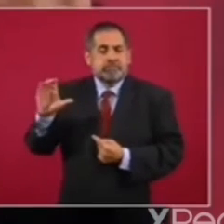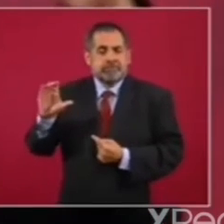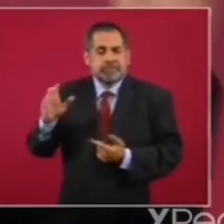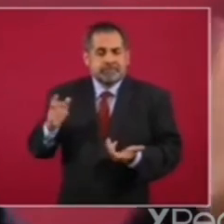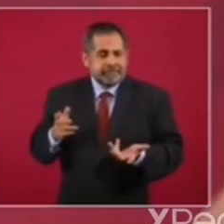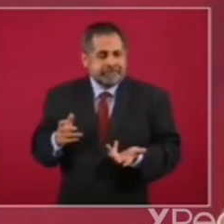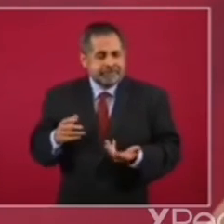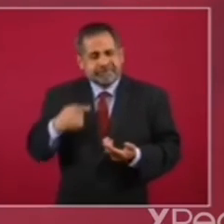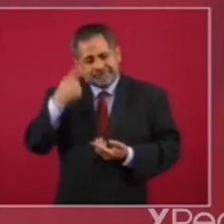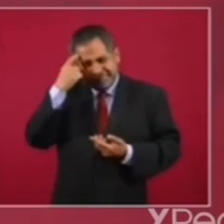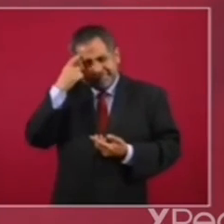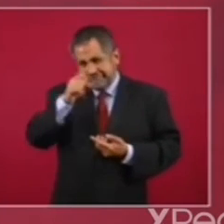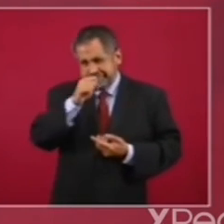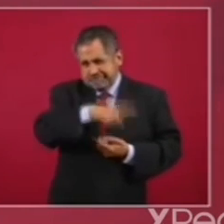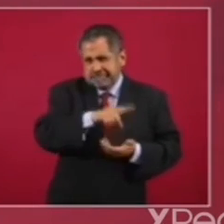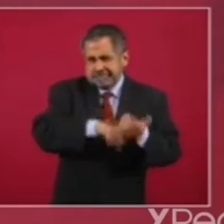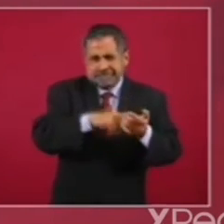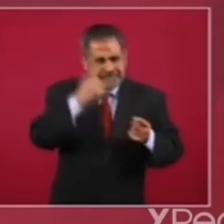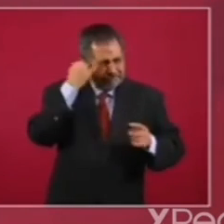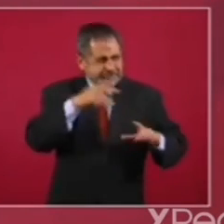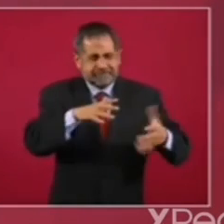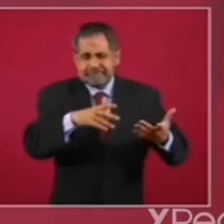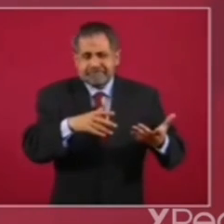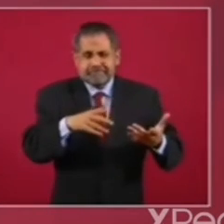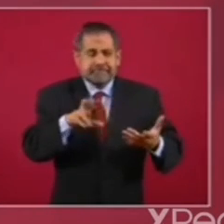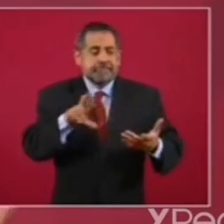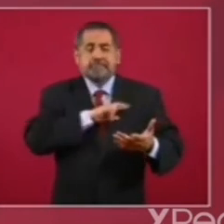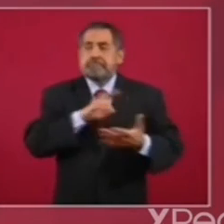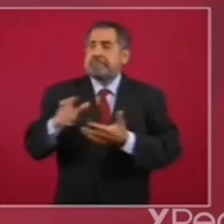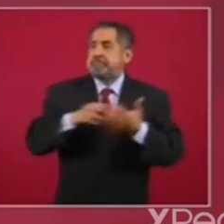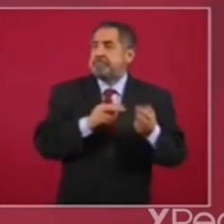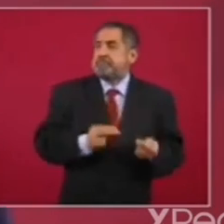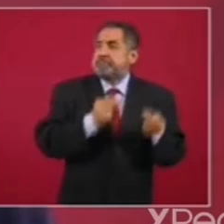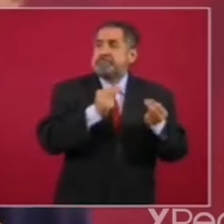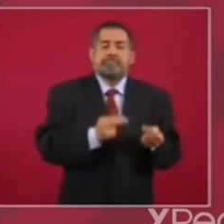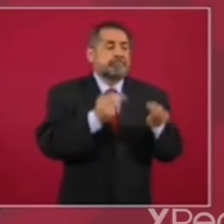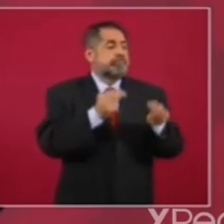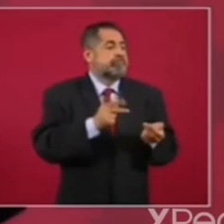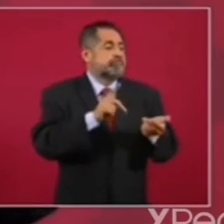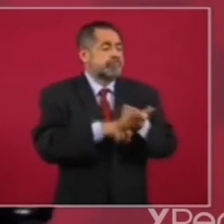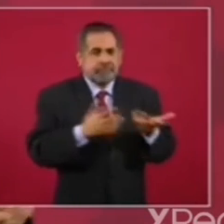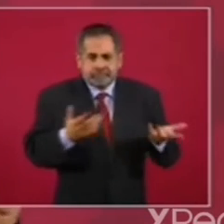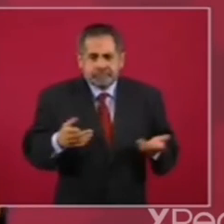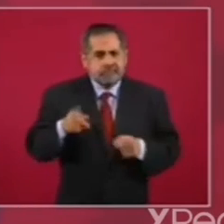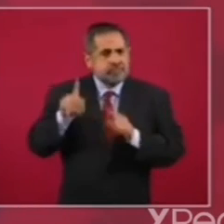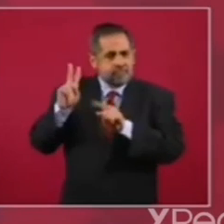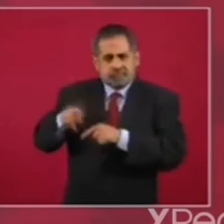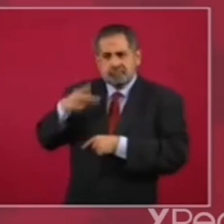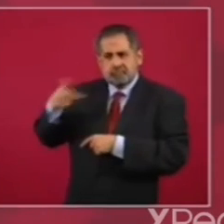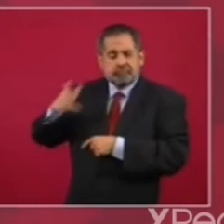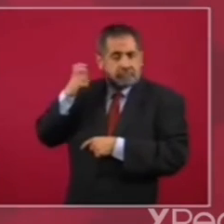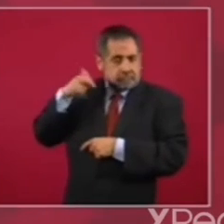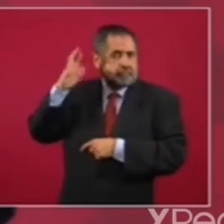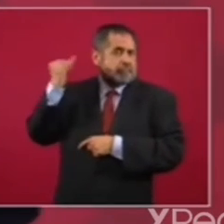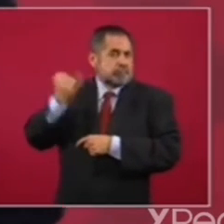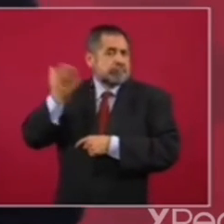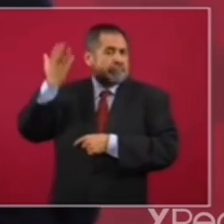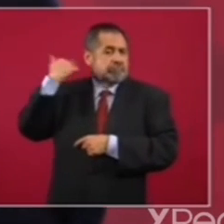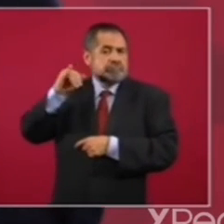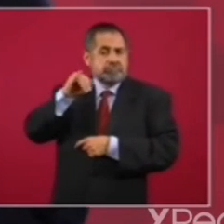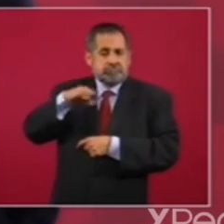Pues inscribe en esa política. En vez de que el seguro, como era antes,